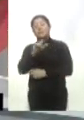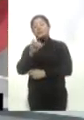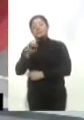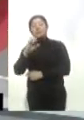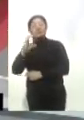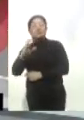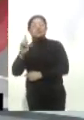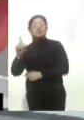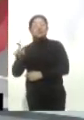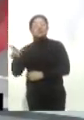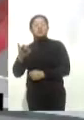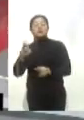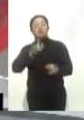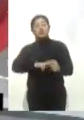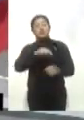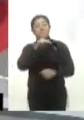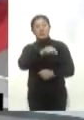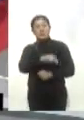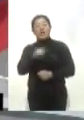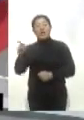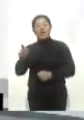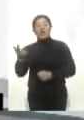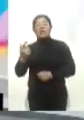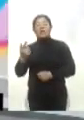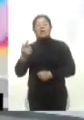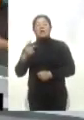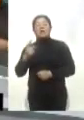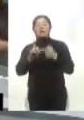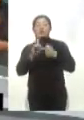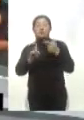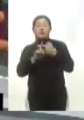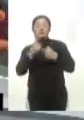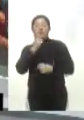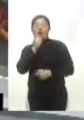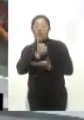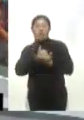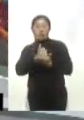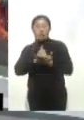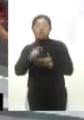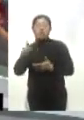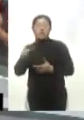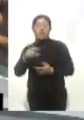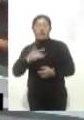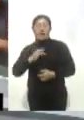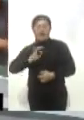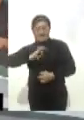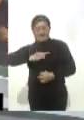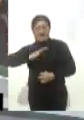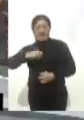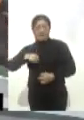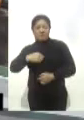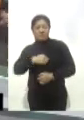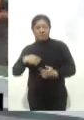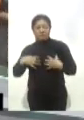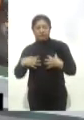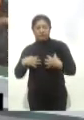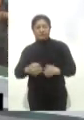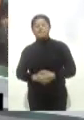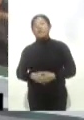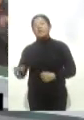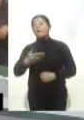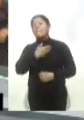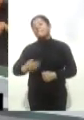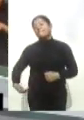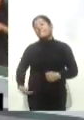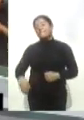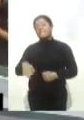de Cruz Azul, hospitalizado por infección pulmonar. En Información Nacional, anuncia el presidente López Obrador homenaje para quienes